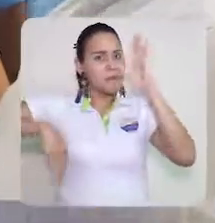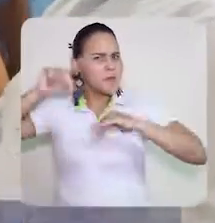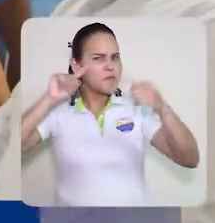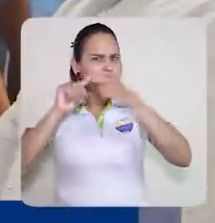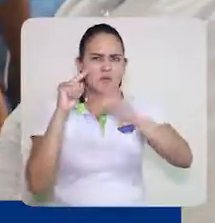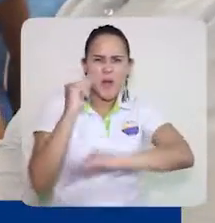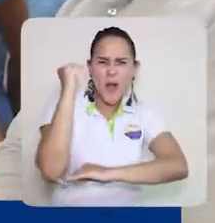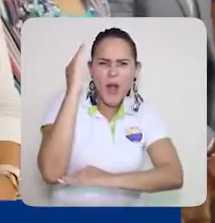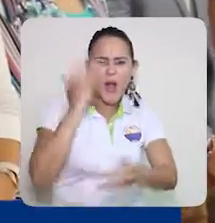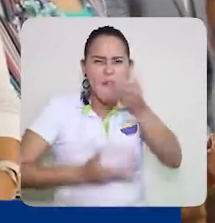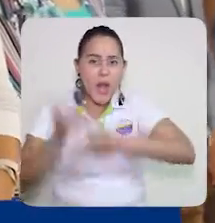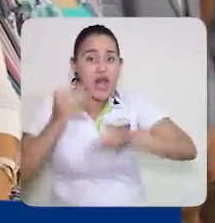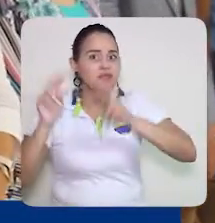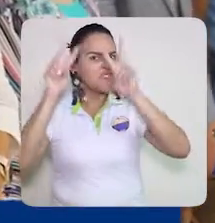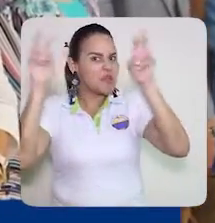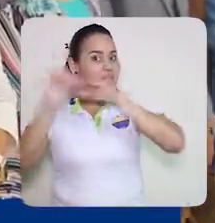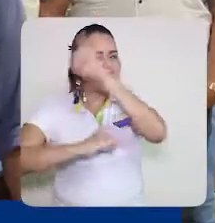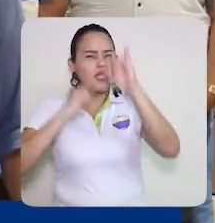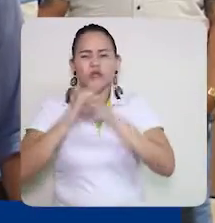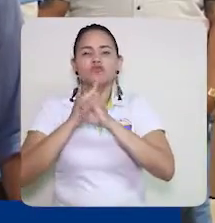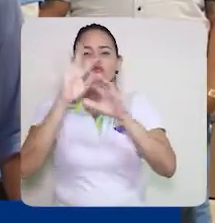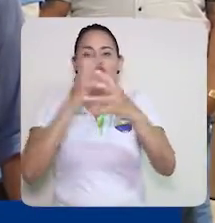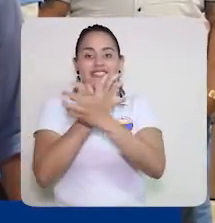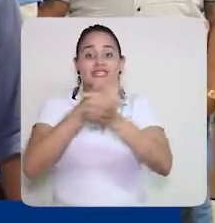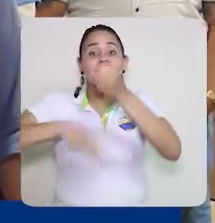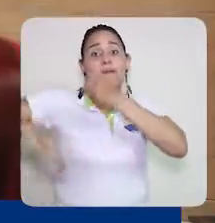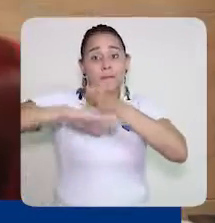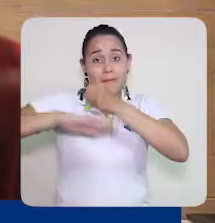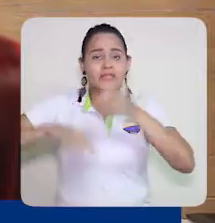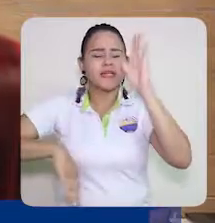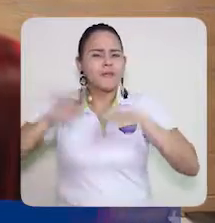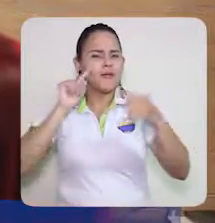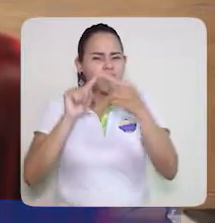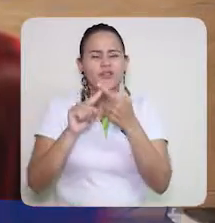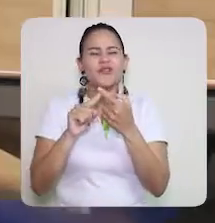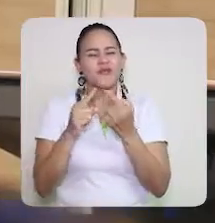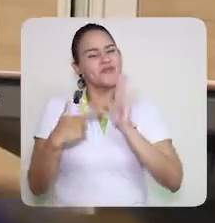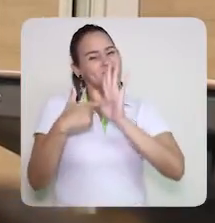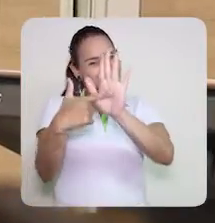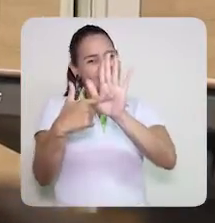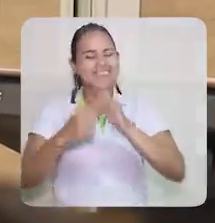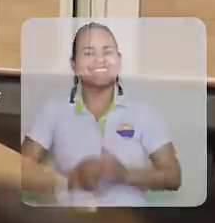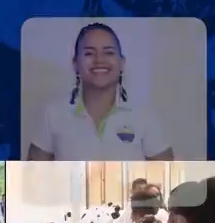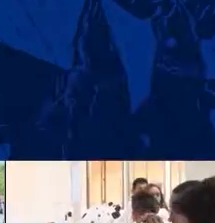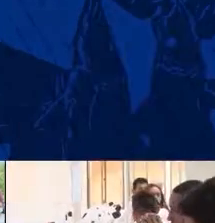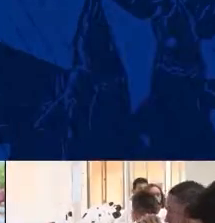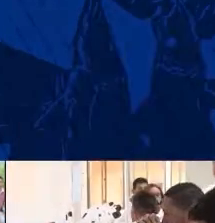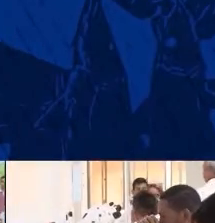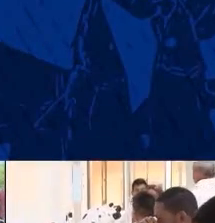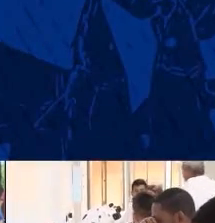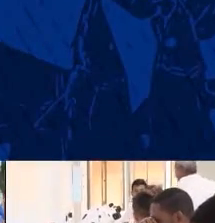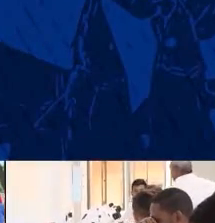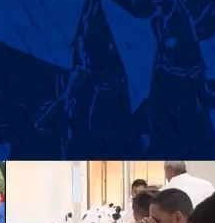Unimagdalena realiza el primer simposio internacional en ciencias básicas, investigación translacional e industria.